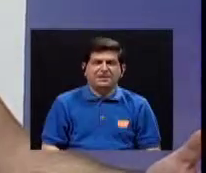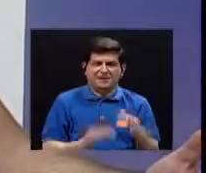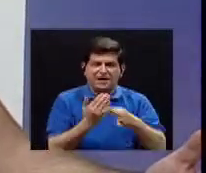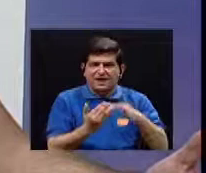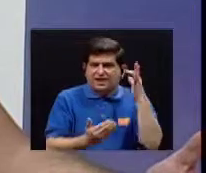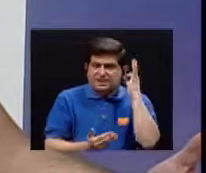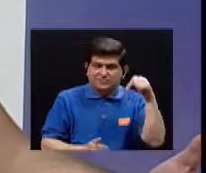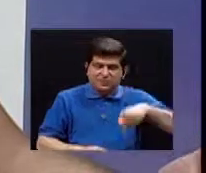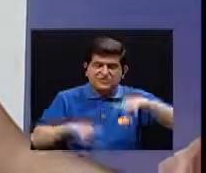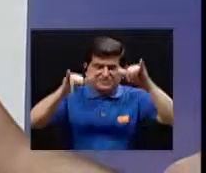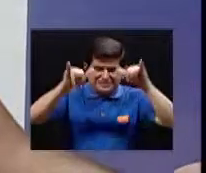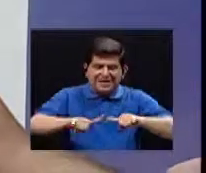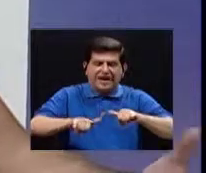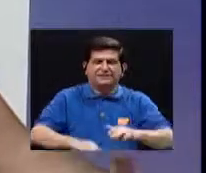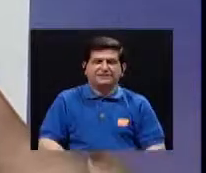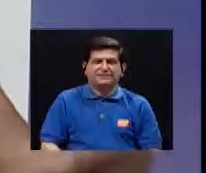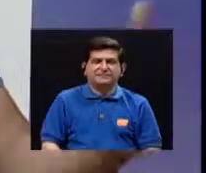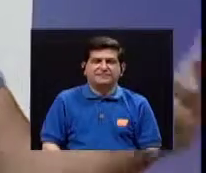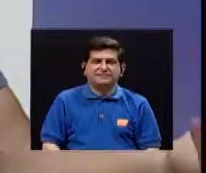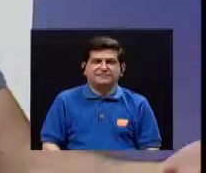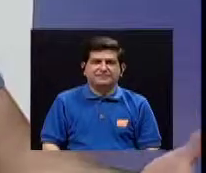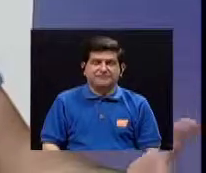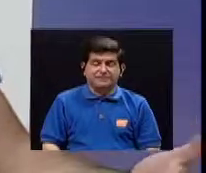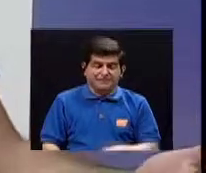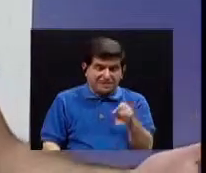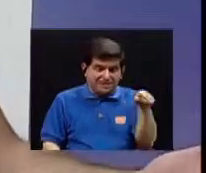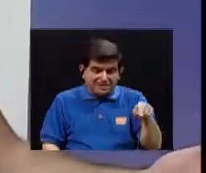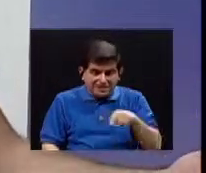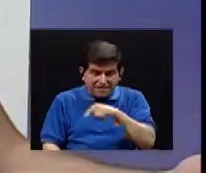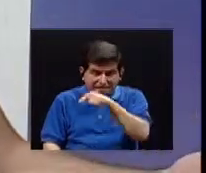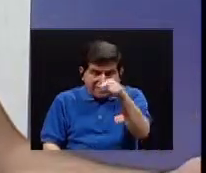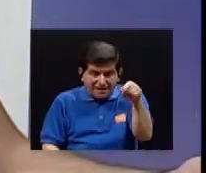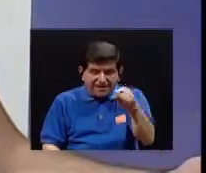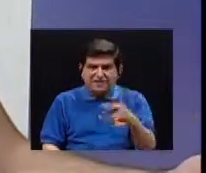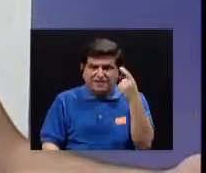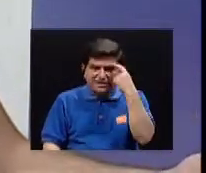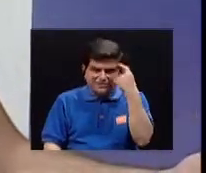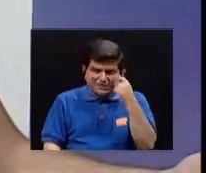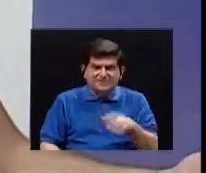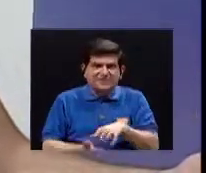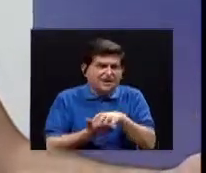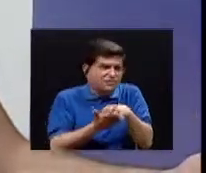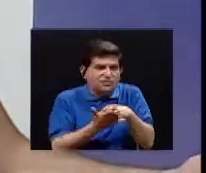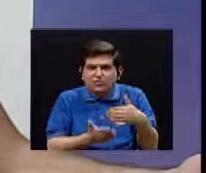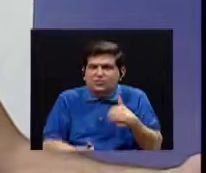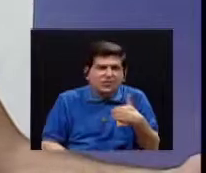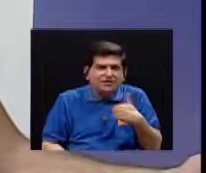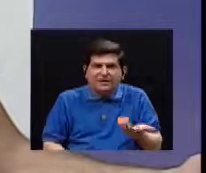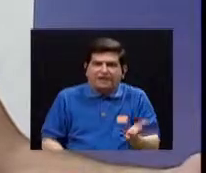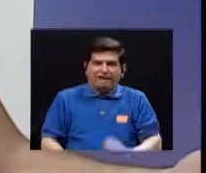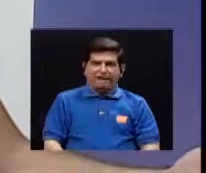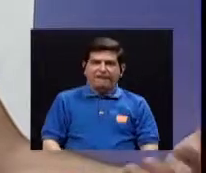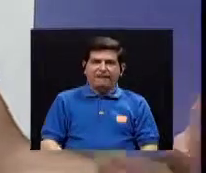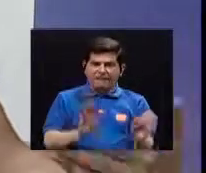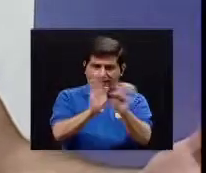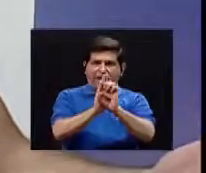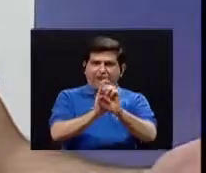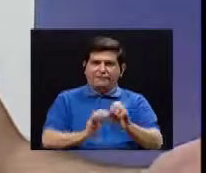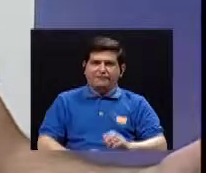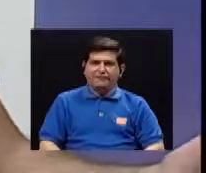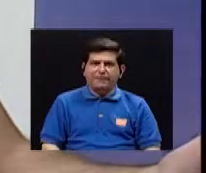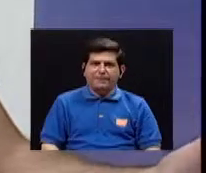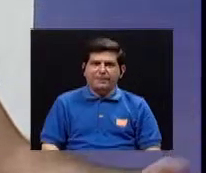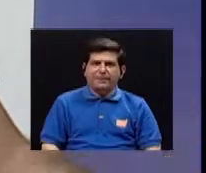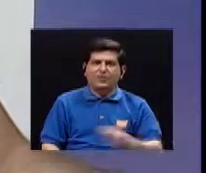esposas que quedaron aquí o sea que estaban en una en la incertidumbre o sea por ejemplo